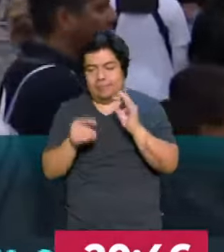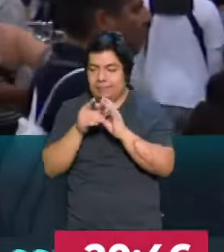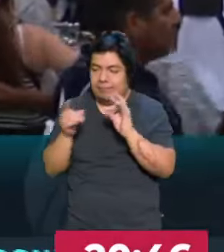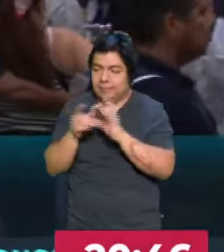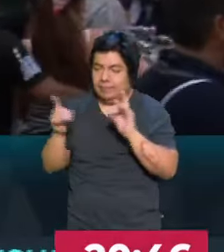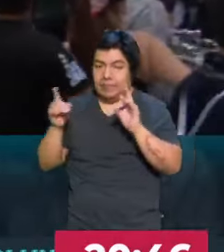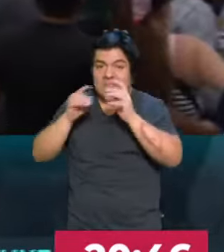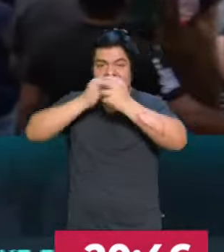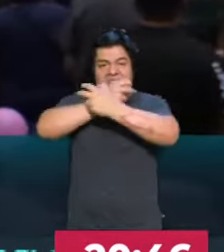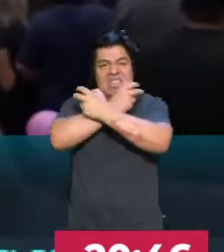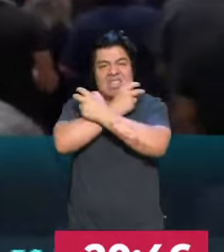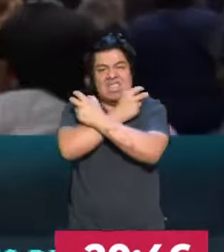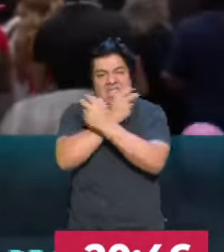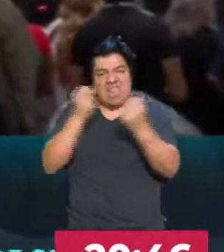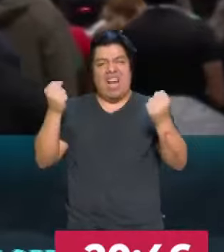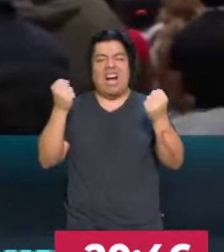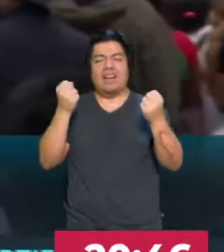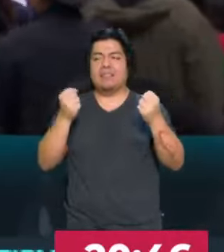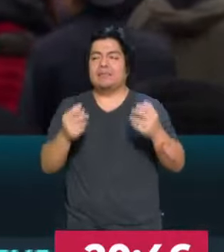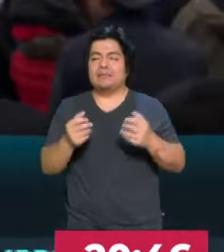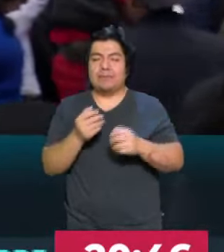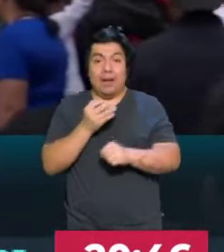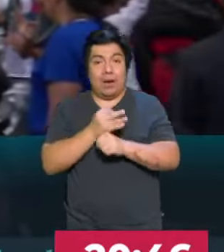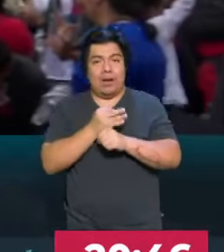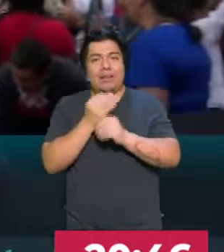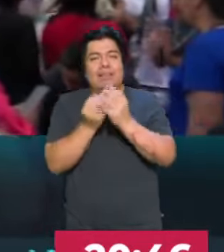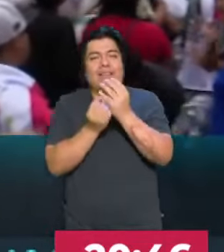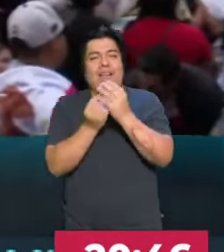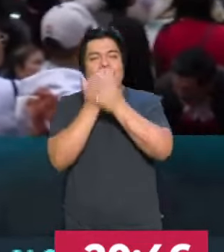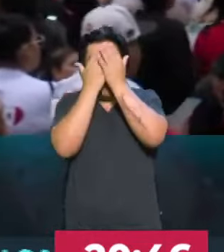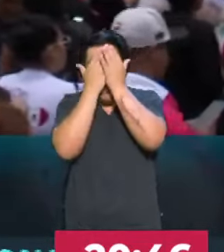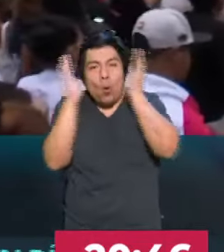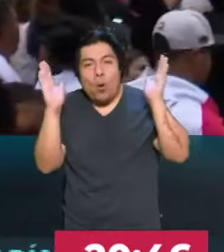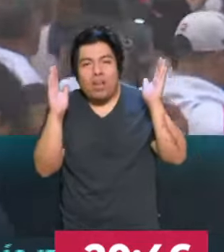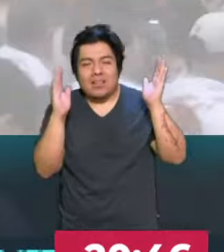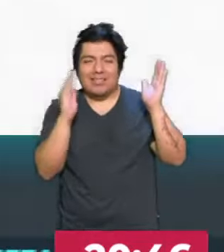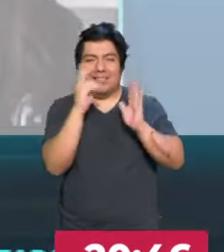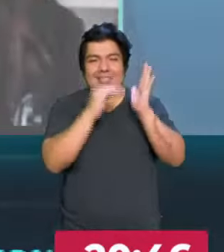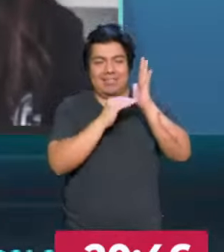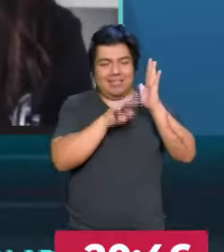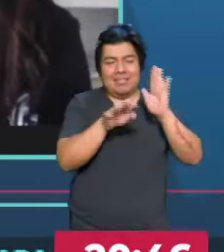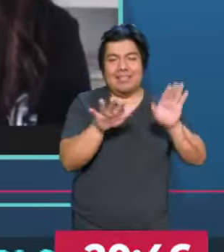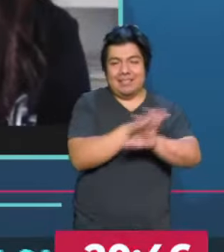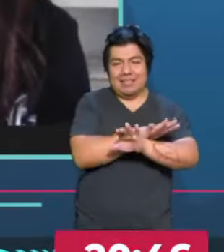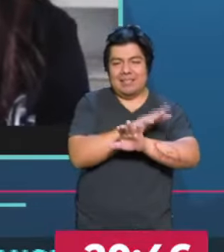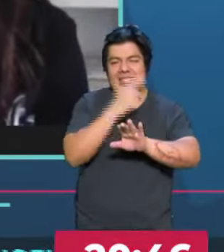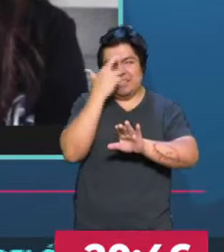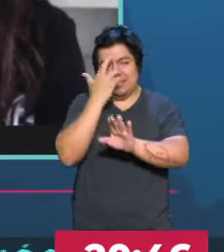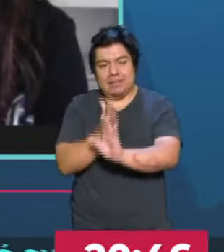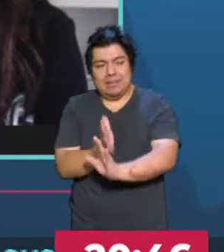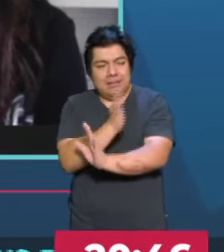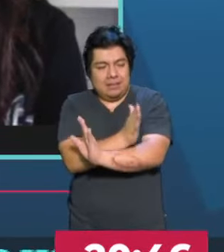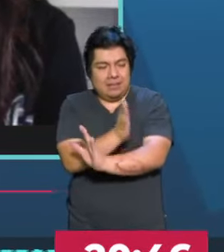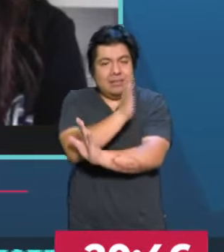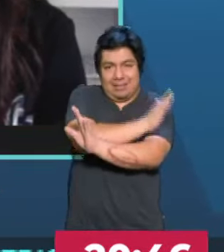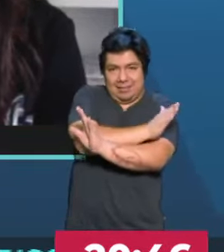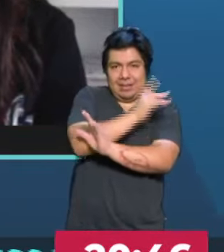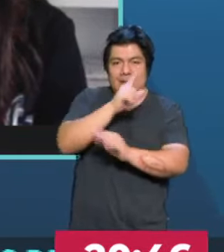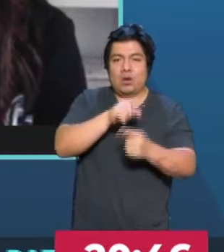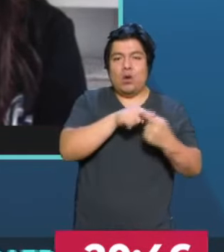el grito adquirió una nueva dimensión a partir de 2019, porque si recordamos los dos sexenios anteriores a eso,